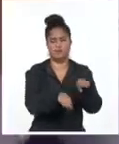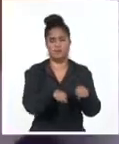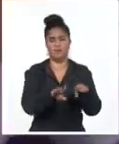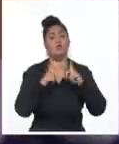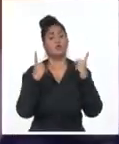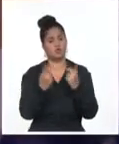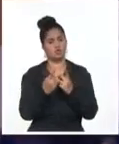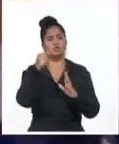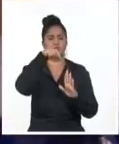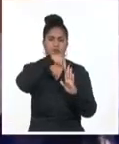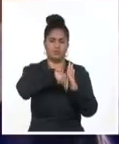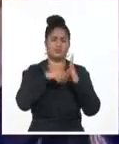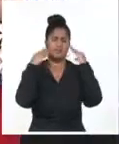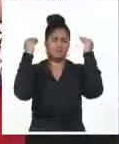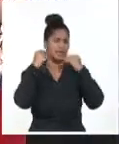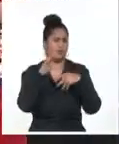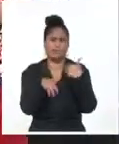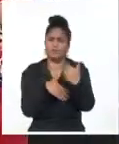trabajar.